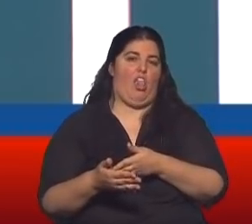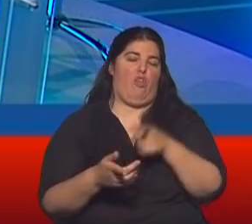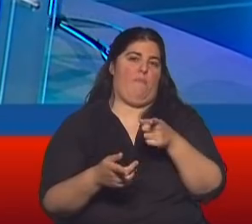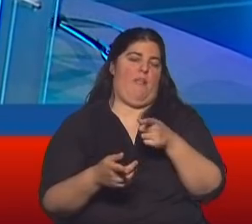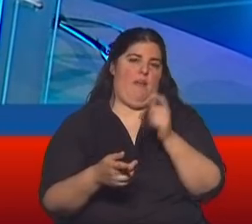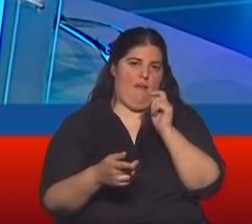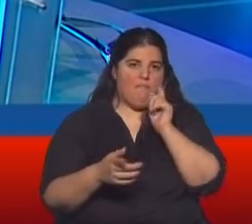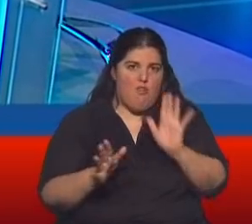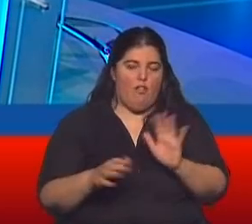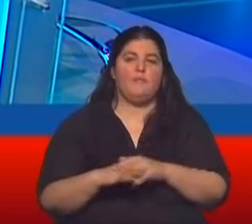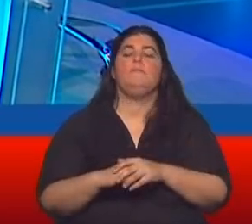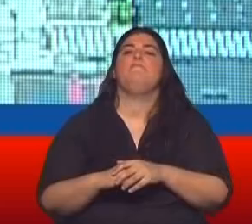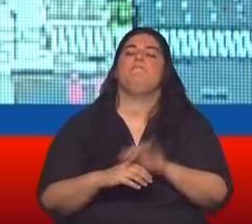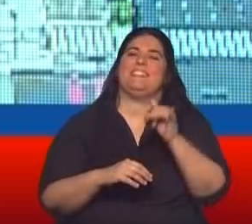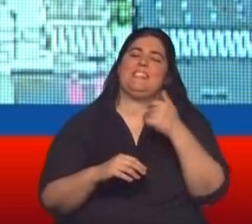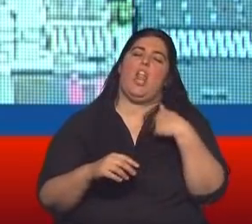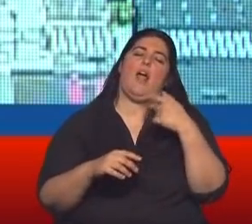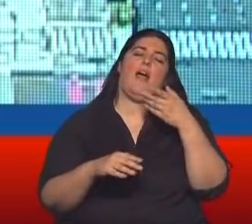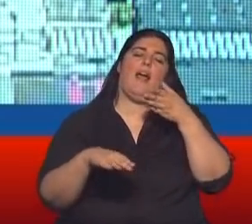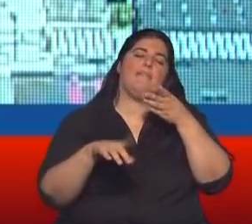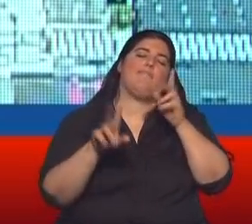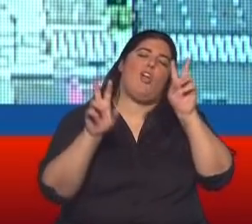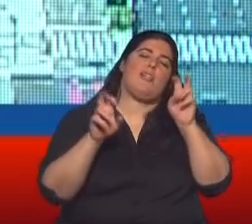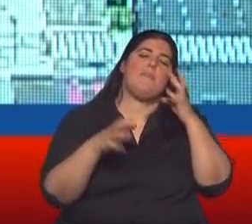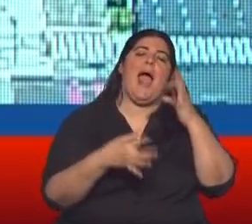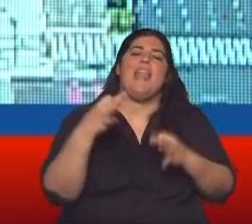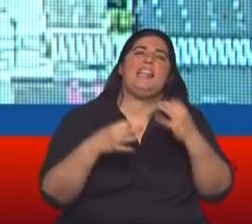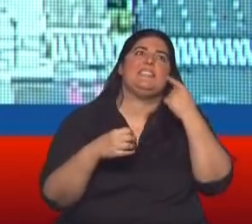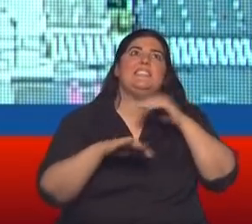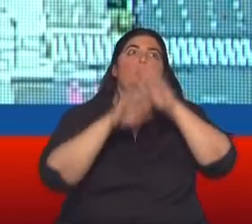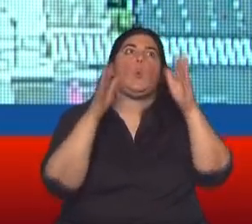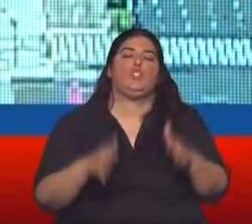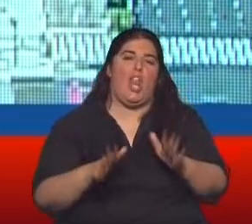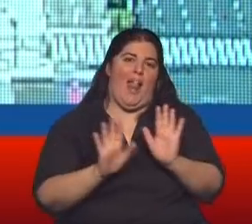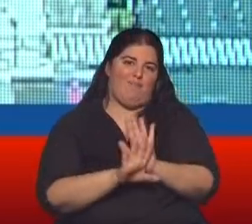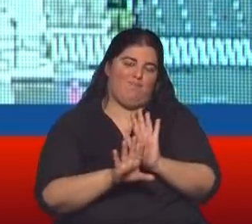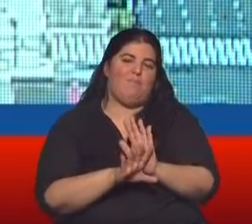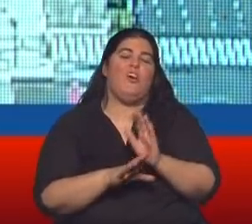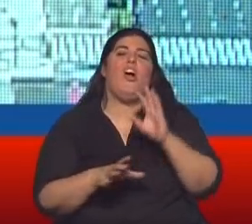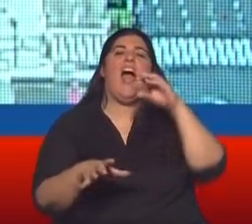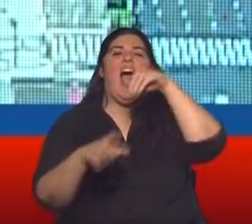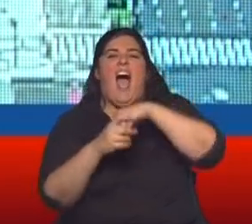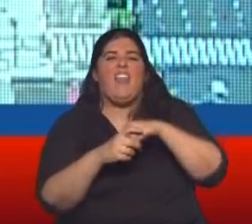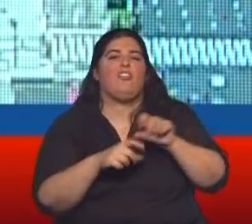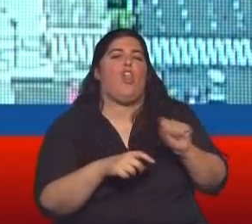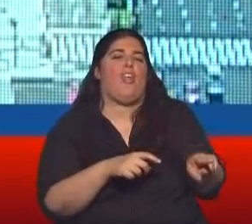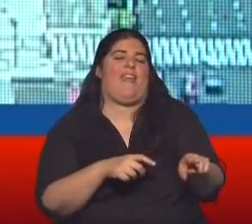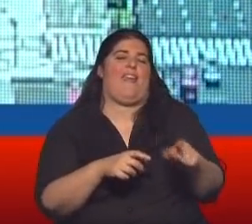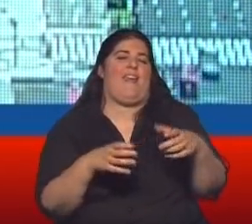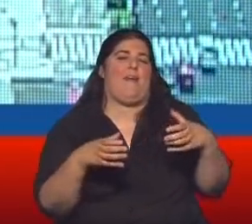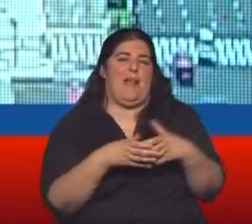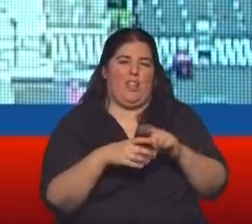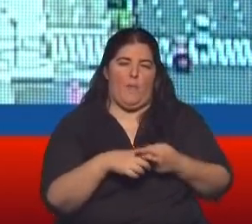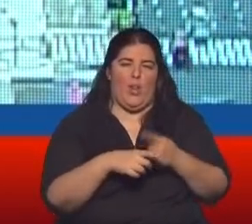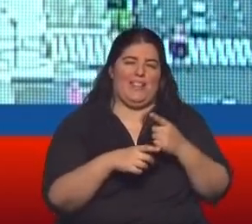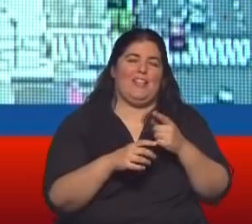Sí, estamos centrándonos en el análisis institucional, no estamos hablando tanto de las tensiones internas que hay dentro del propio Perú Libre, que eso